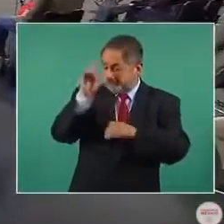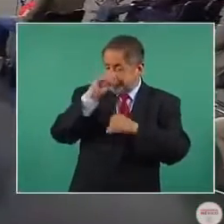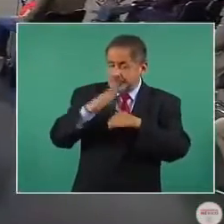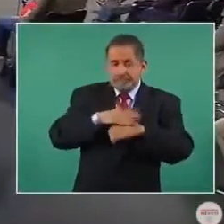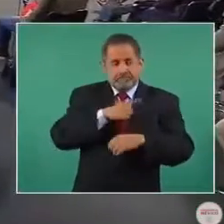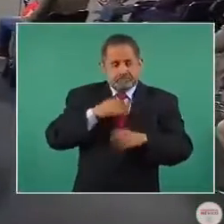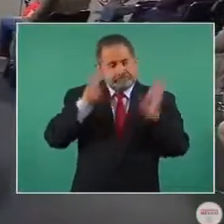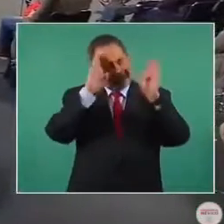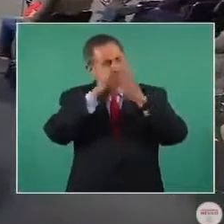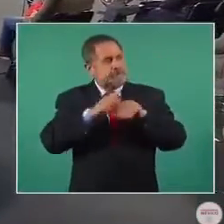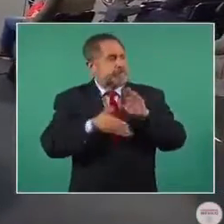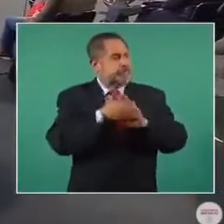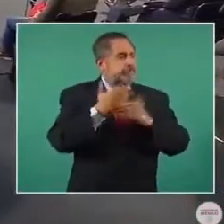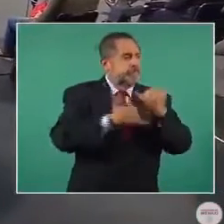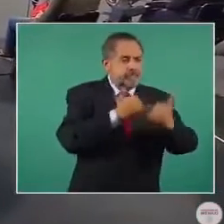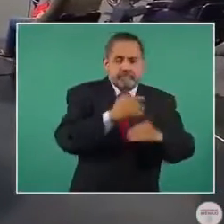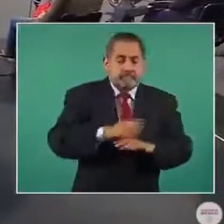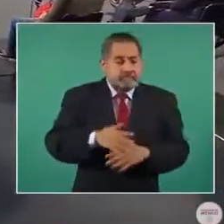los médicos.